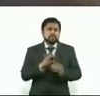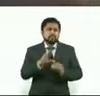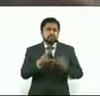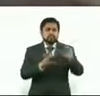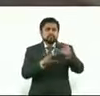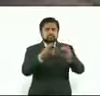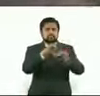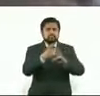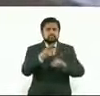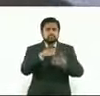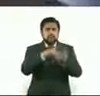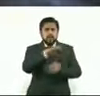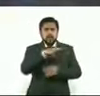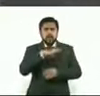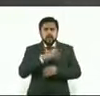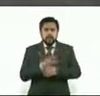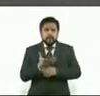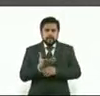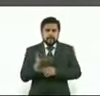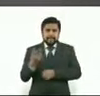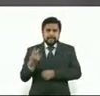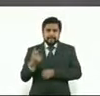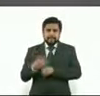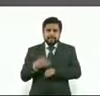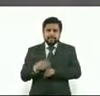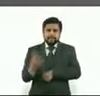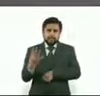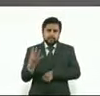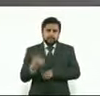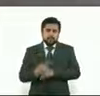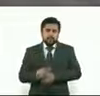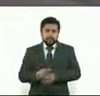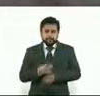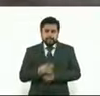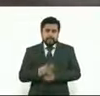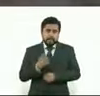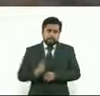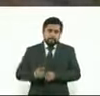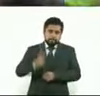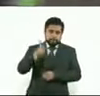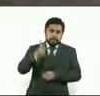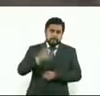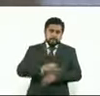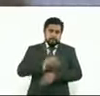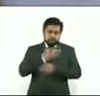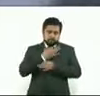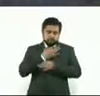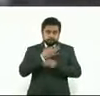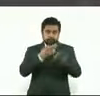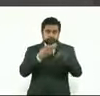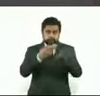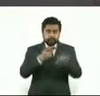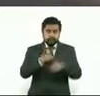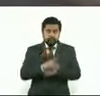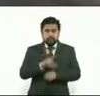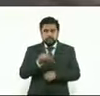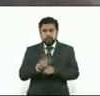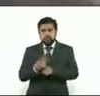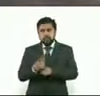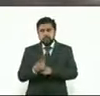se encontrará el Canal 4, el primero en transmitir en la Ciudad de México, posteriormente vendría el Canal 2. Y